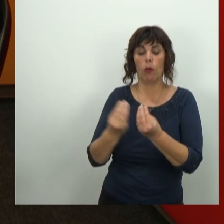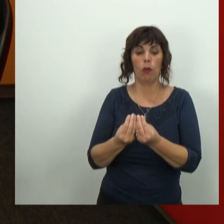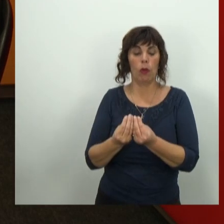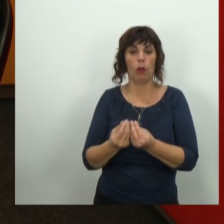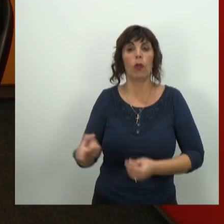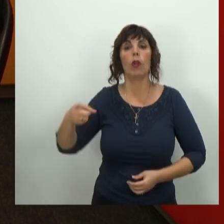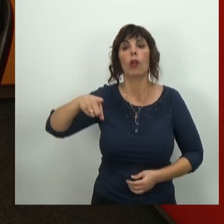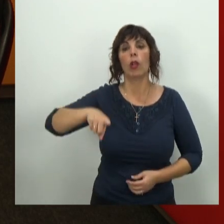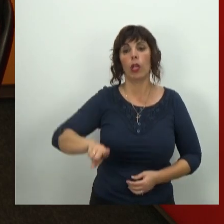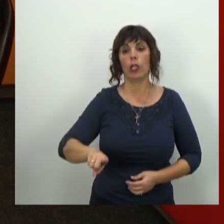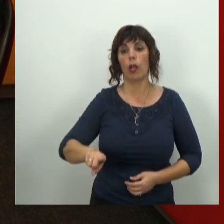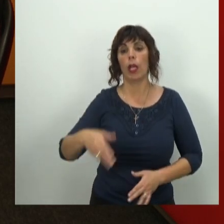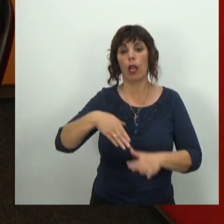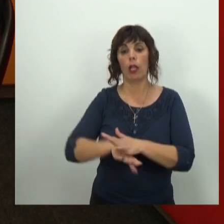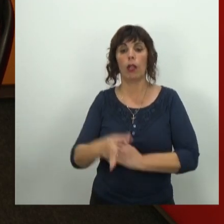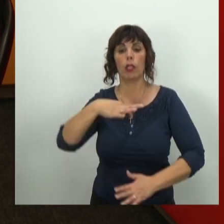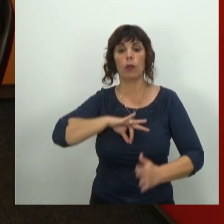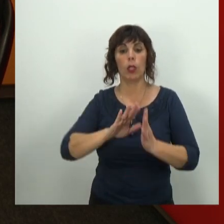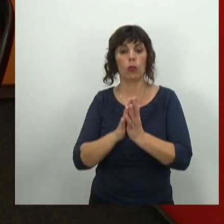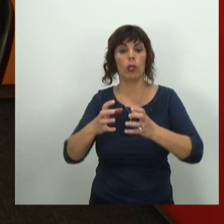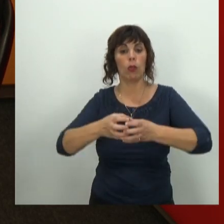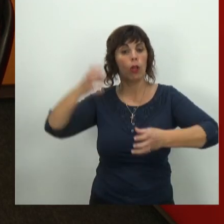del Espíritu Santo.